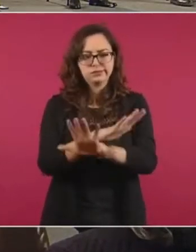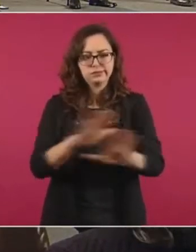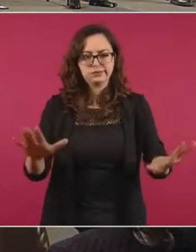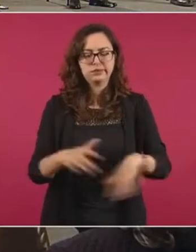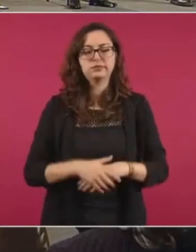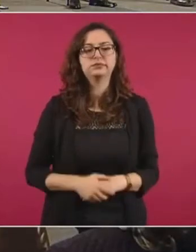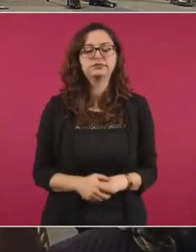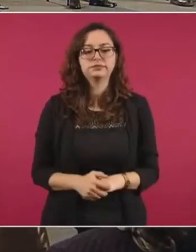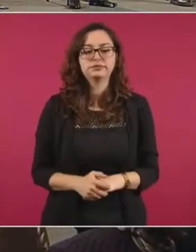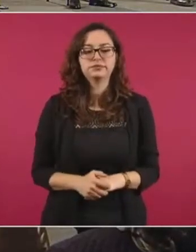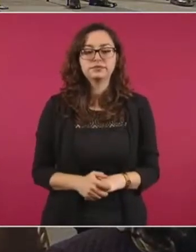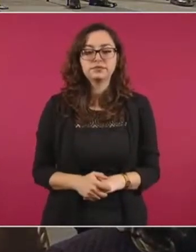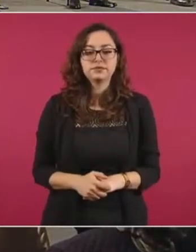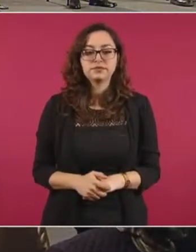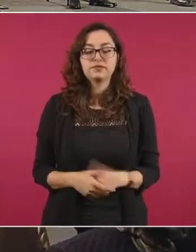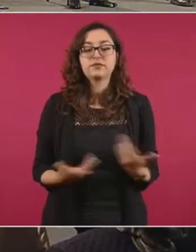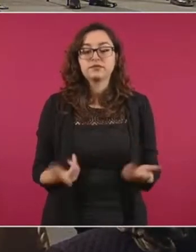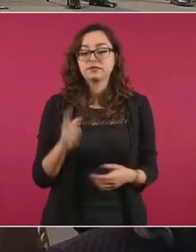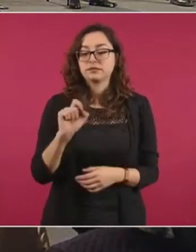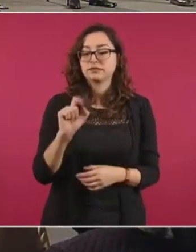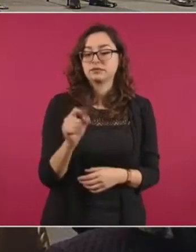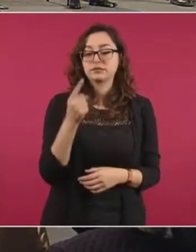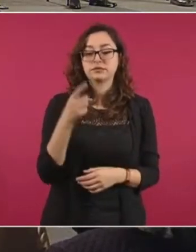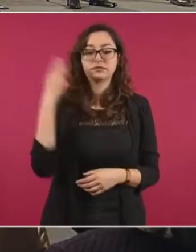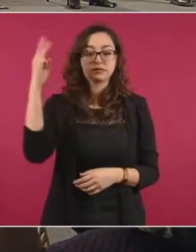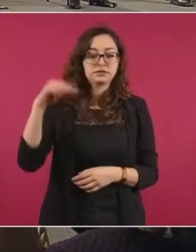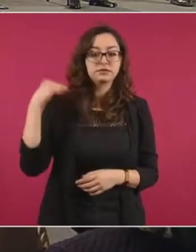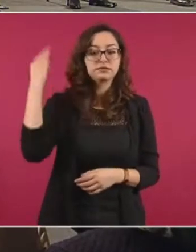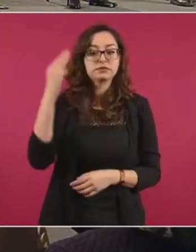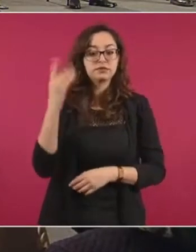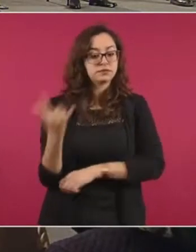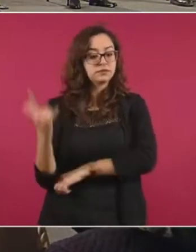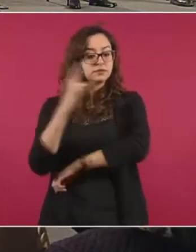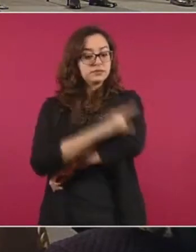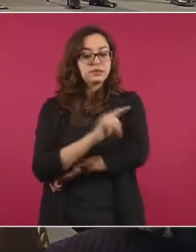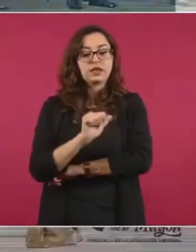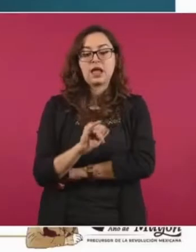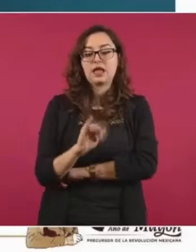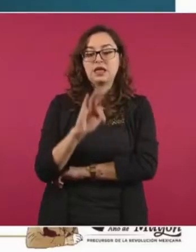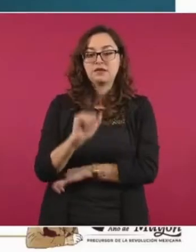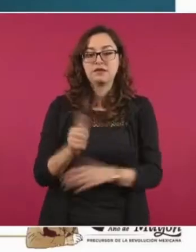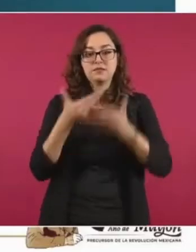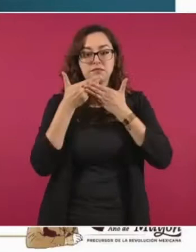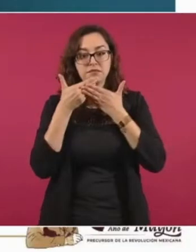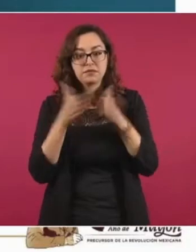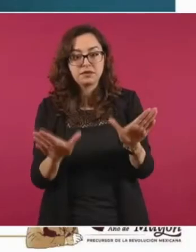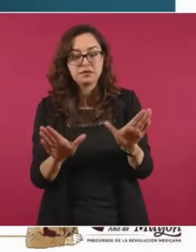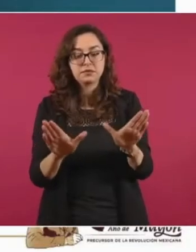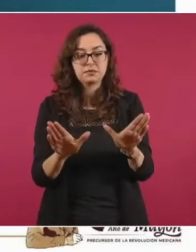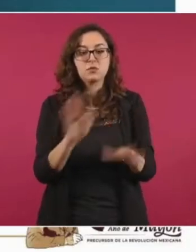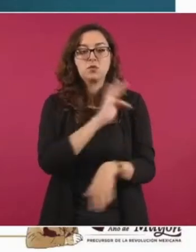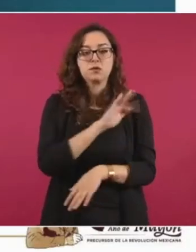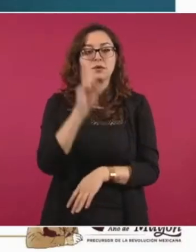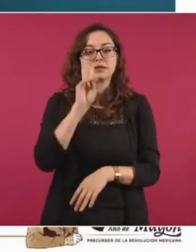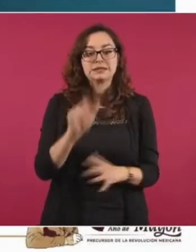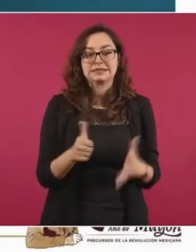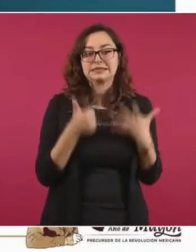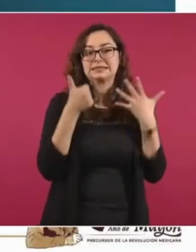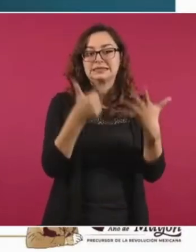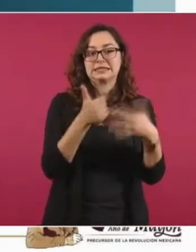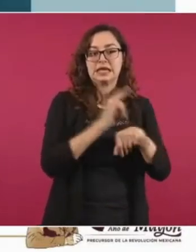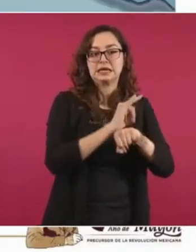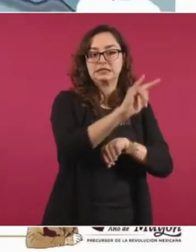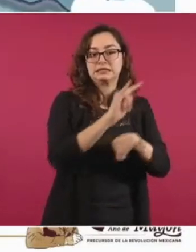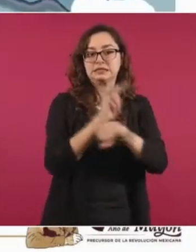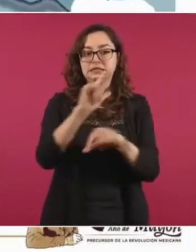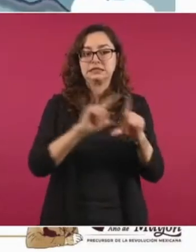Como es del conocimiento de ustedes, el día 21 de marzo iniciamos con 6 rutas nacionales y una internacional. Actualmente